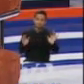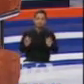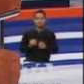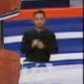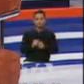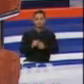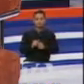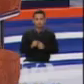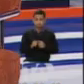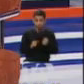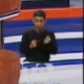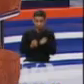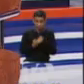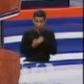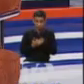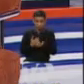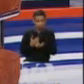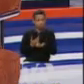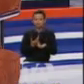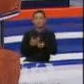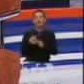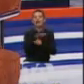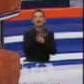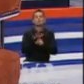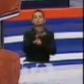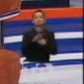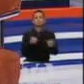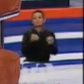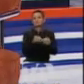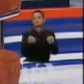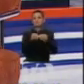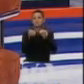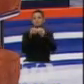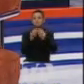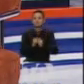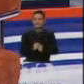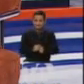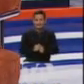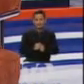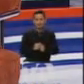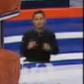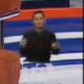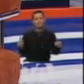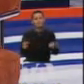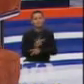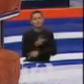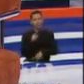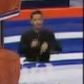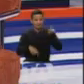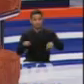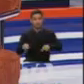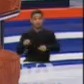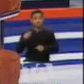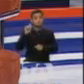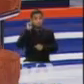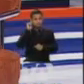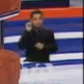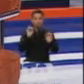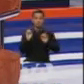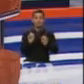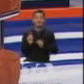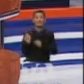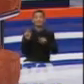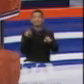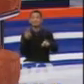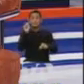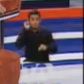definitivamente pues contribuye a que el abuso aumente. Pero algo que empeora esta situación es que la mujer, o a la mujer se le